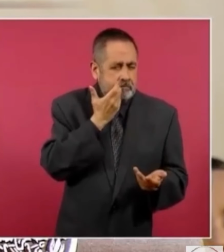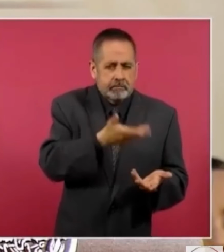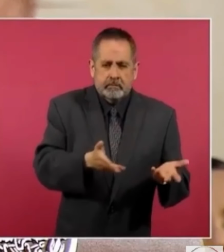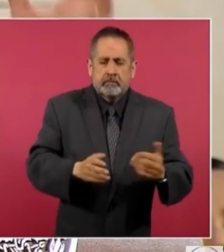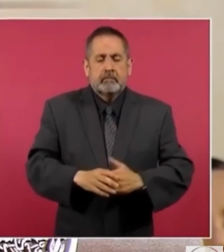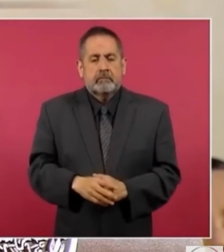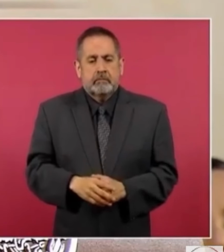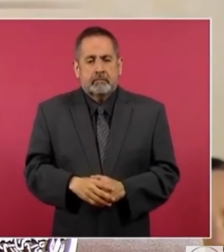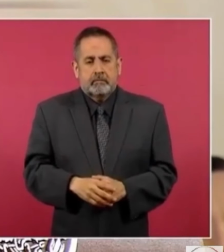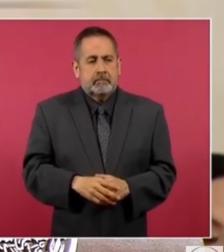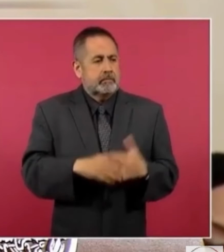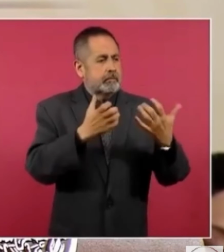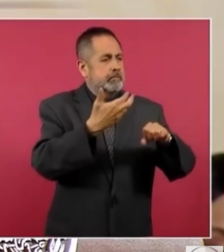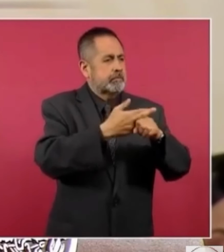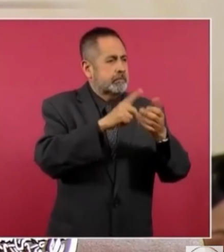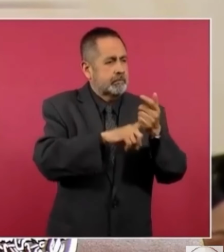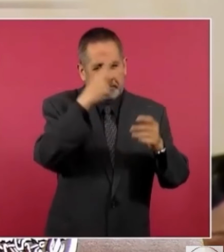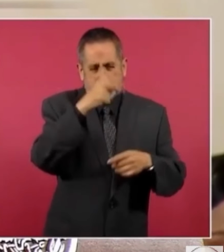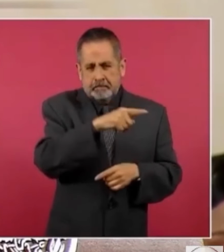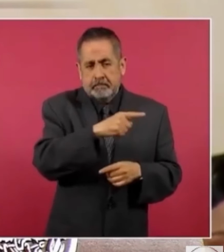con los grandes empresarios de México.